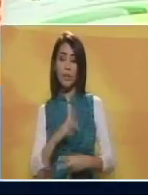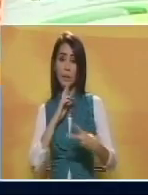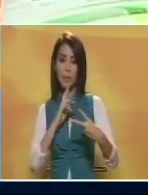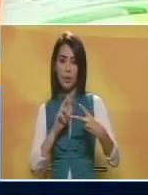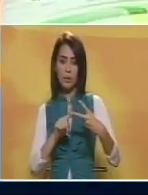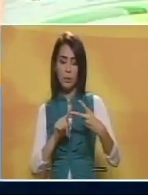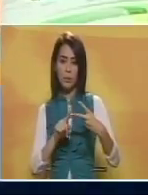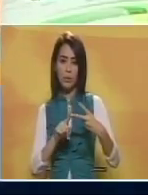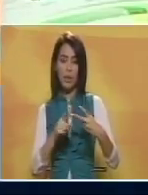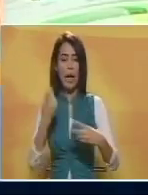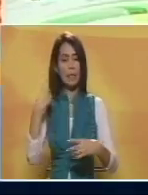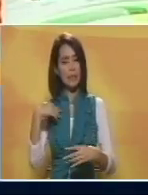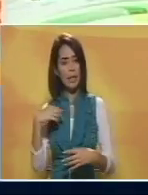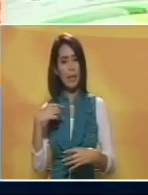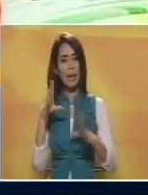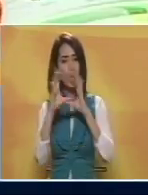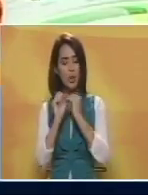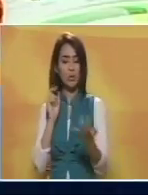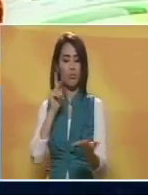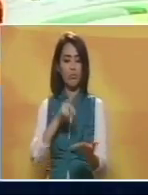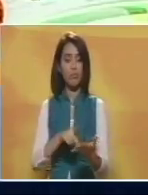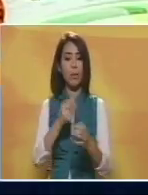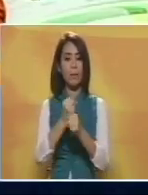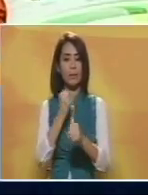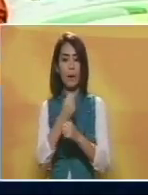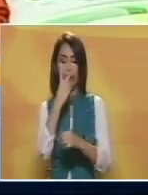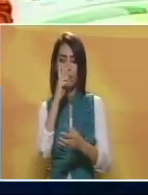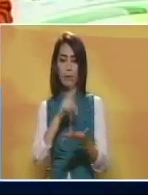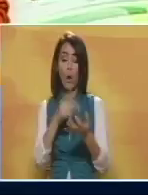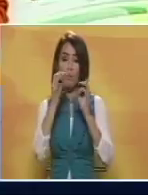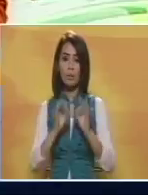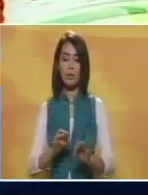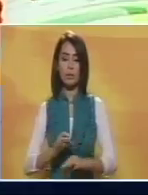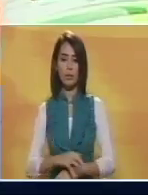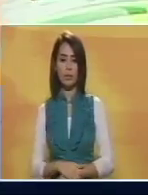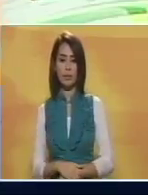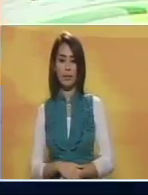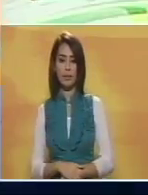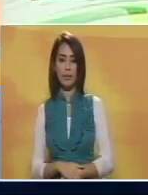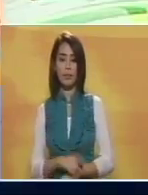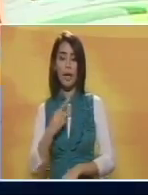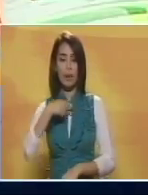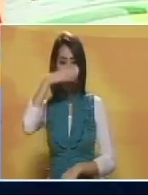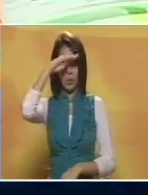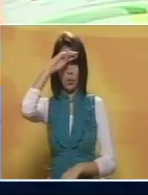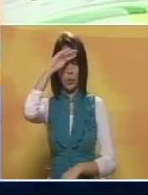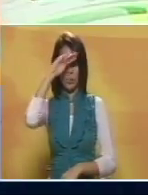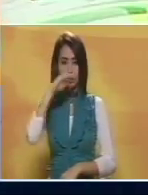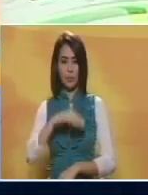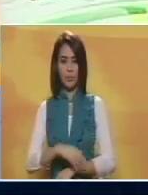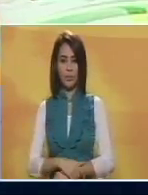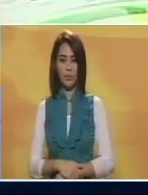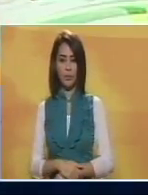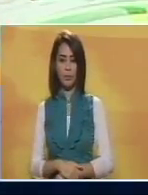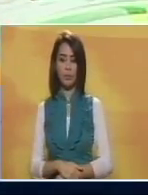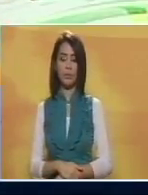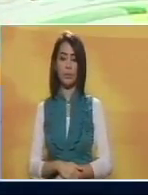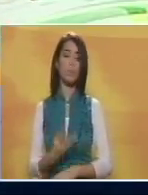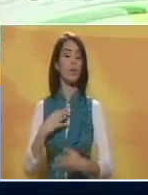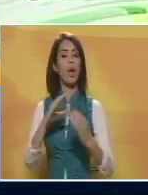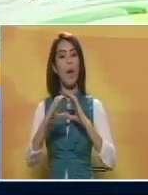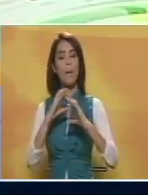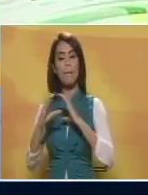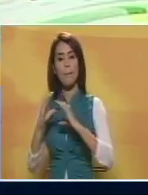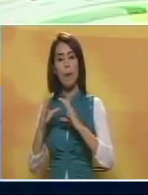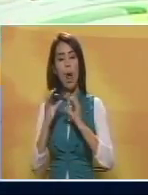noche de una visita de trabajo, una visita oficial a nuestra hermana Cuba. He tenido